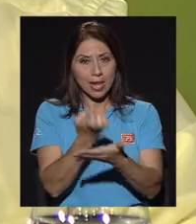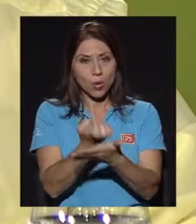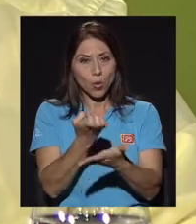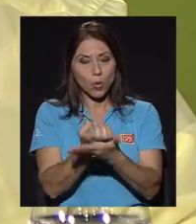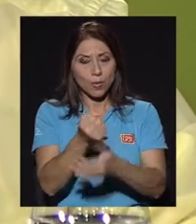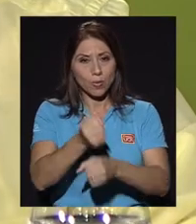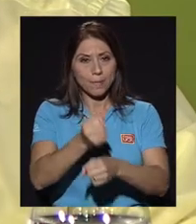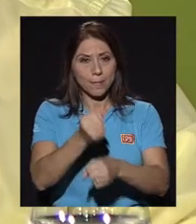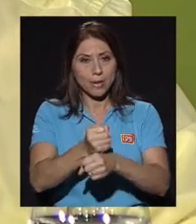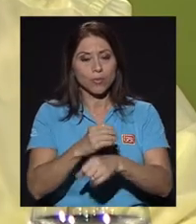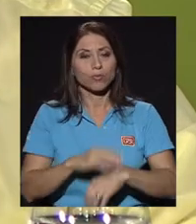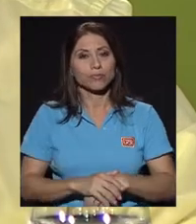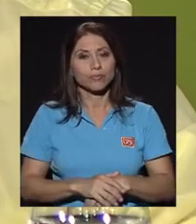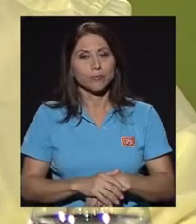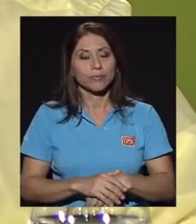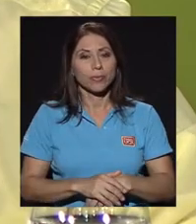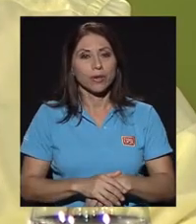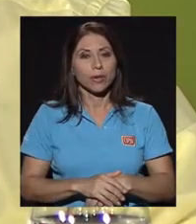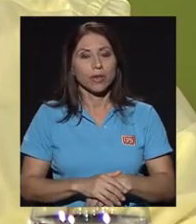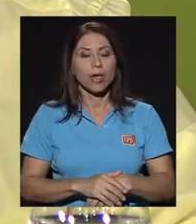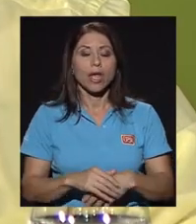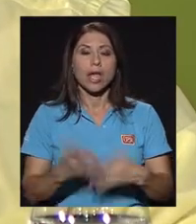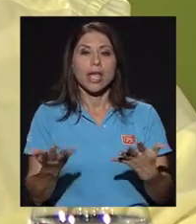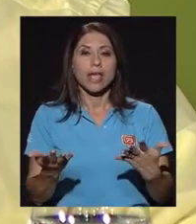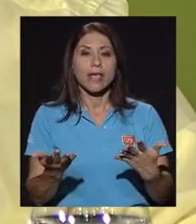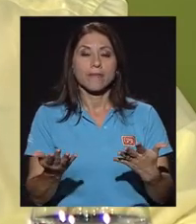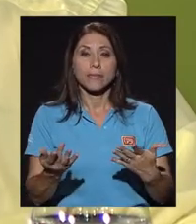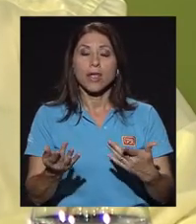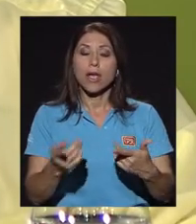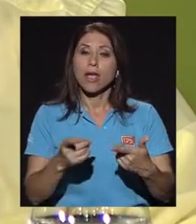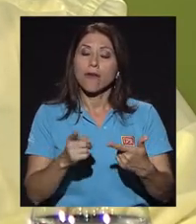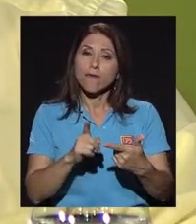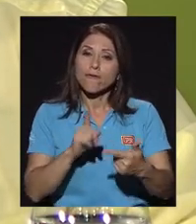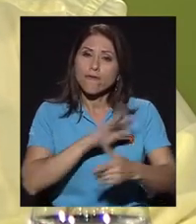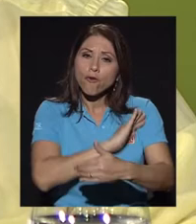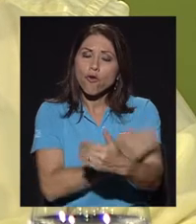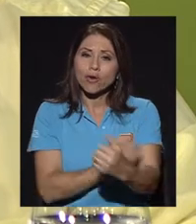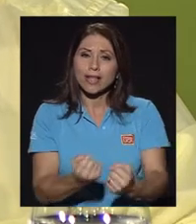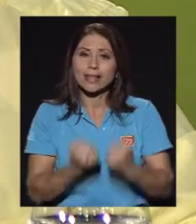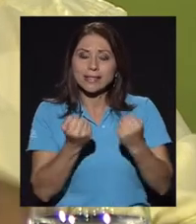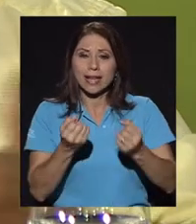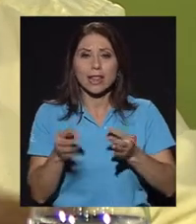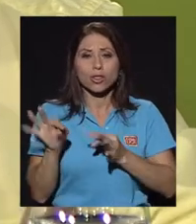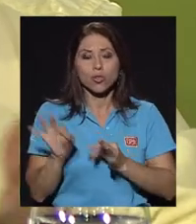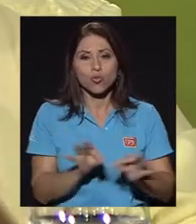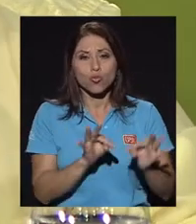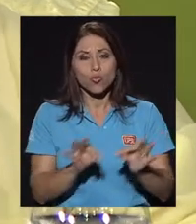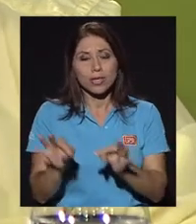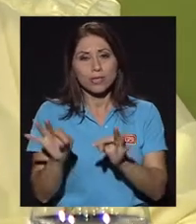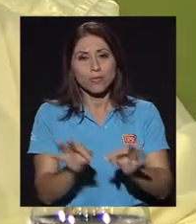de empleo, de fortalecer el turismo rural, el turismo